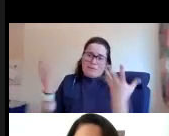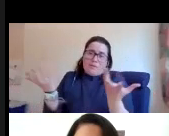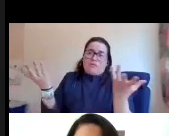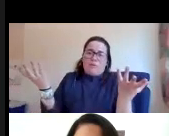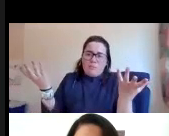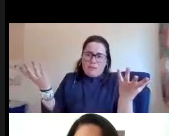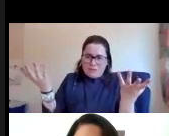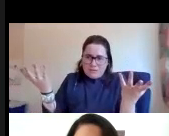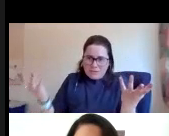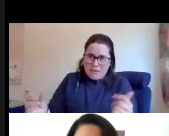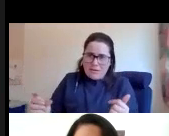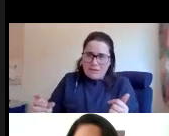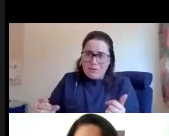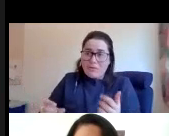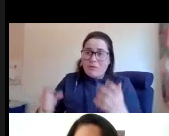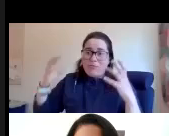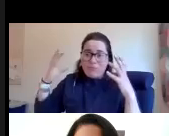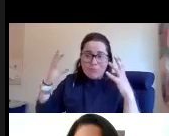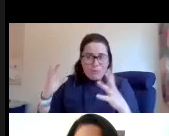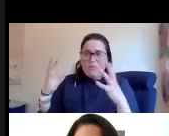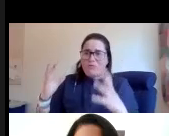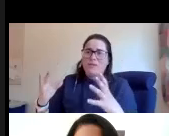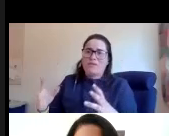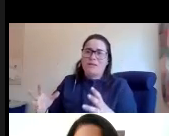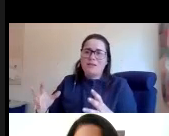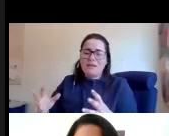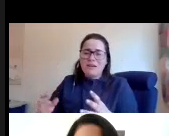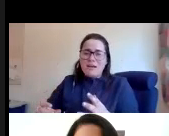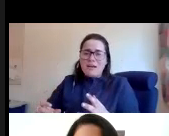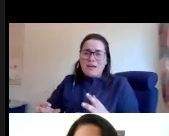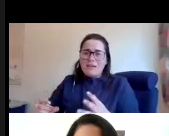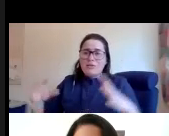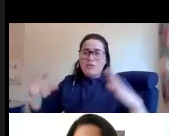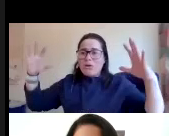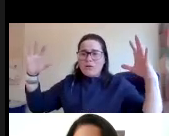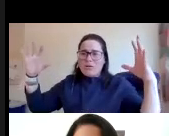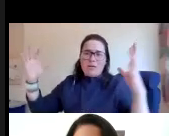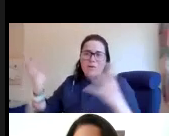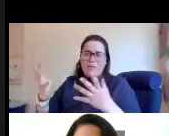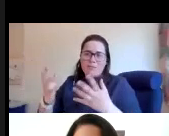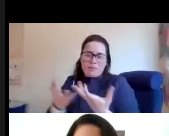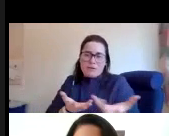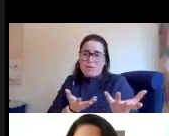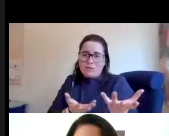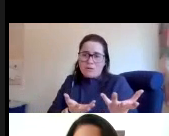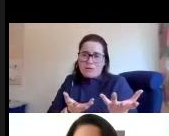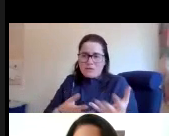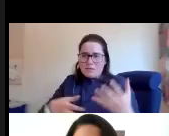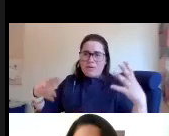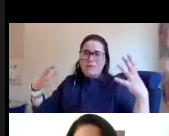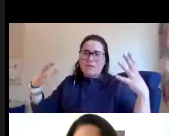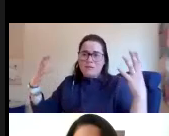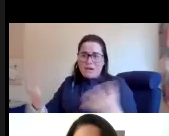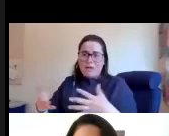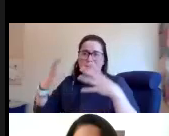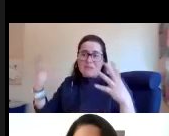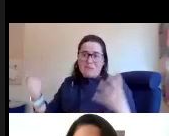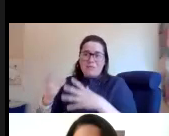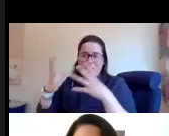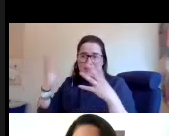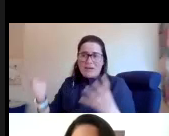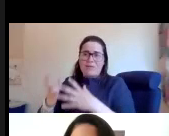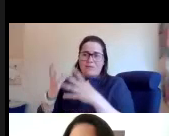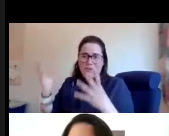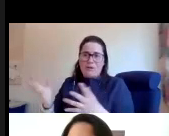llueve, en los trópicos llueve muy fuertemente y todo lo que llueve, porque no es solo agua residual, sino es agua